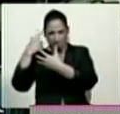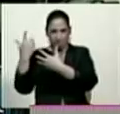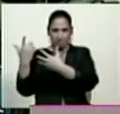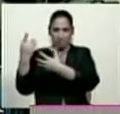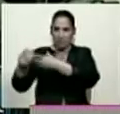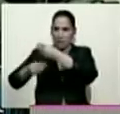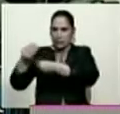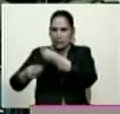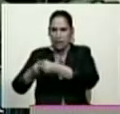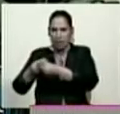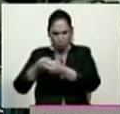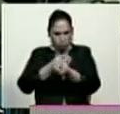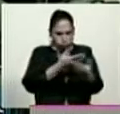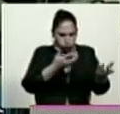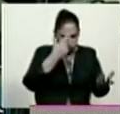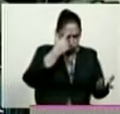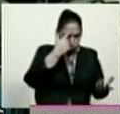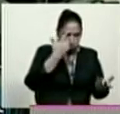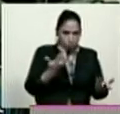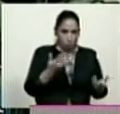lo que ustedes conocen,